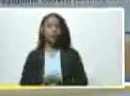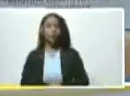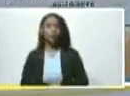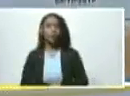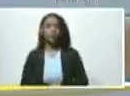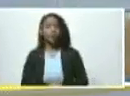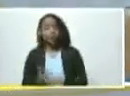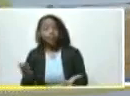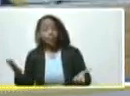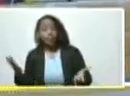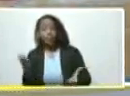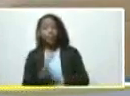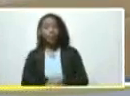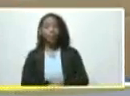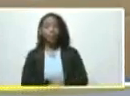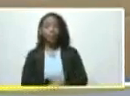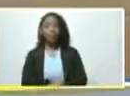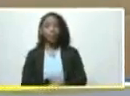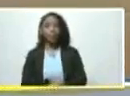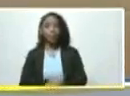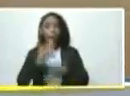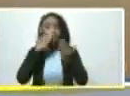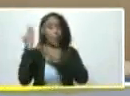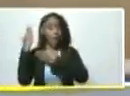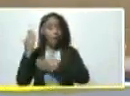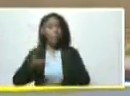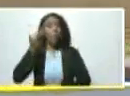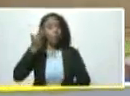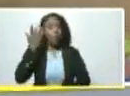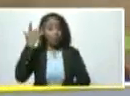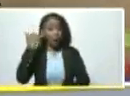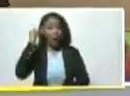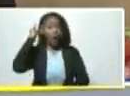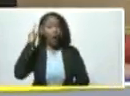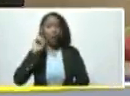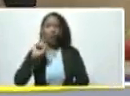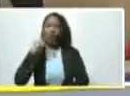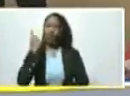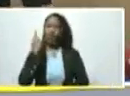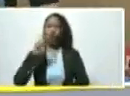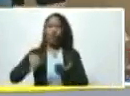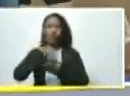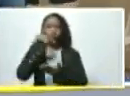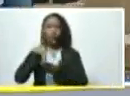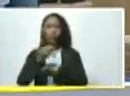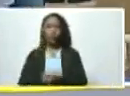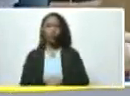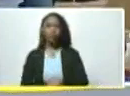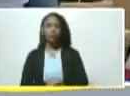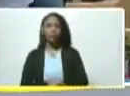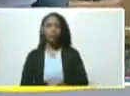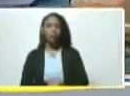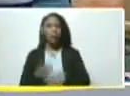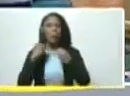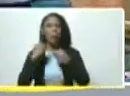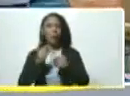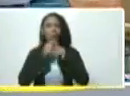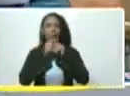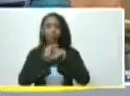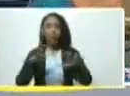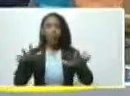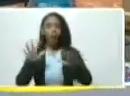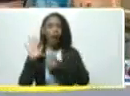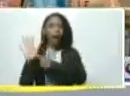¿Ah? ¿Ves la importancia que tiene? No solo nacionalmente, para que se multiplique